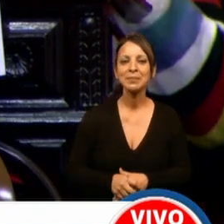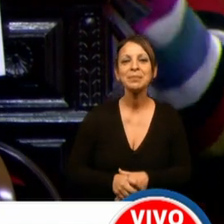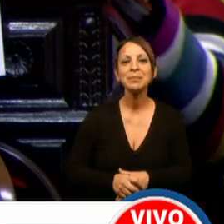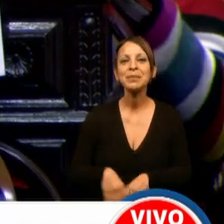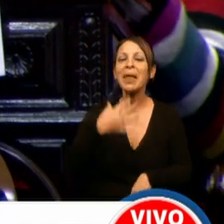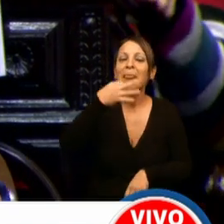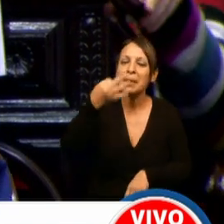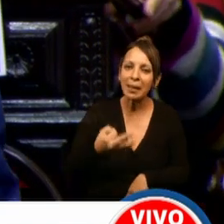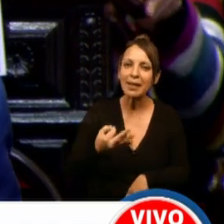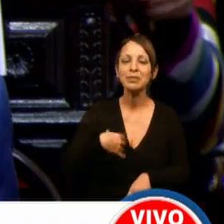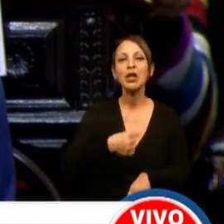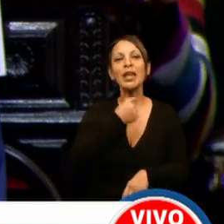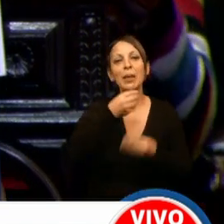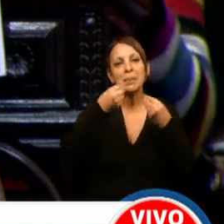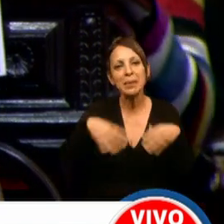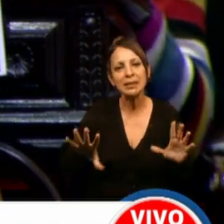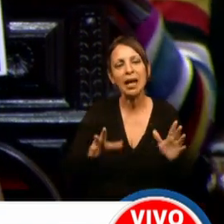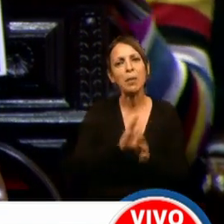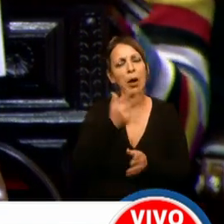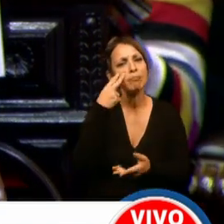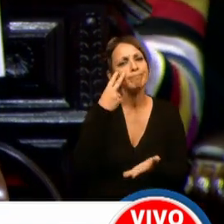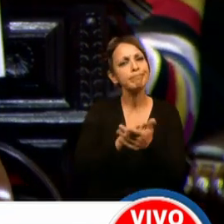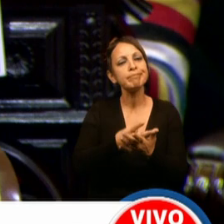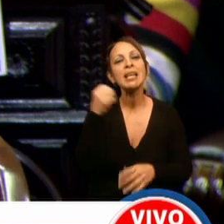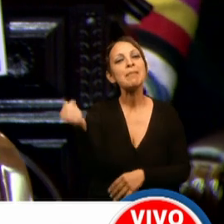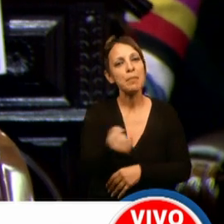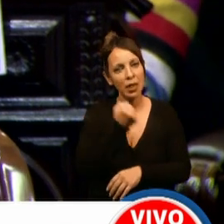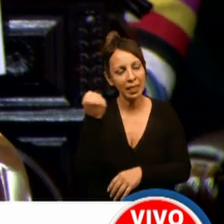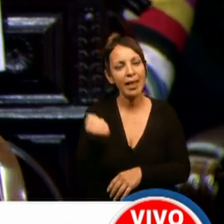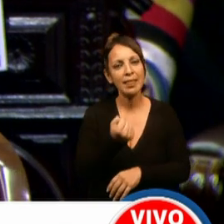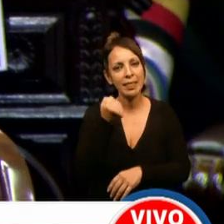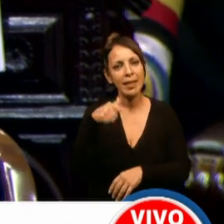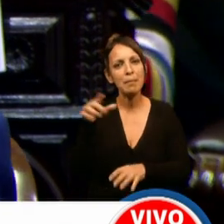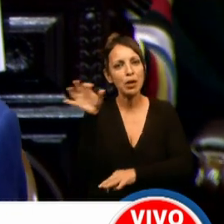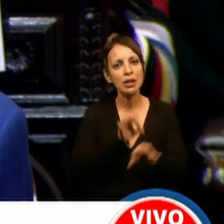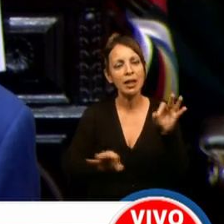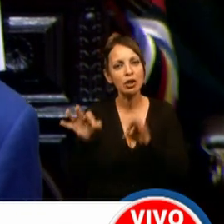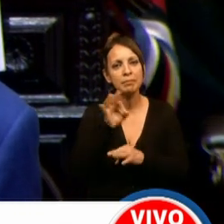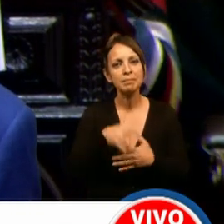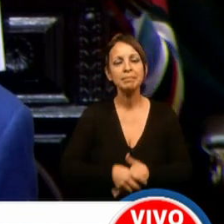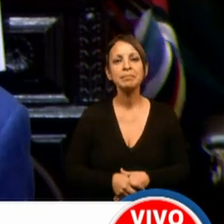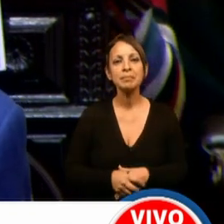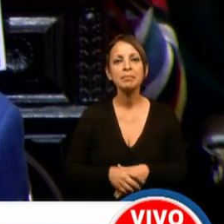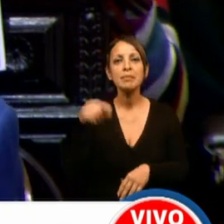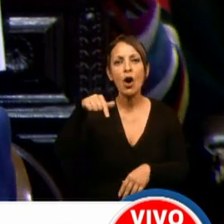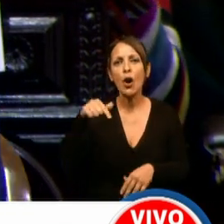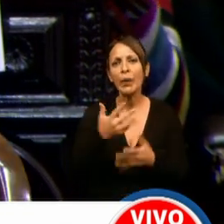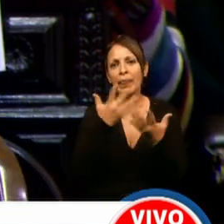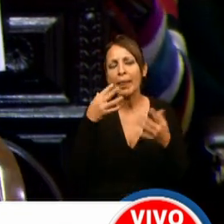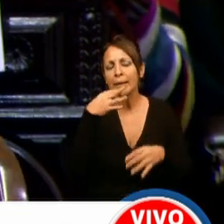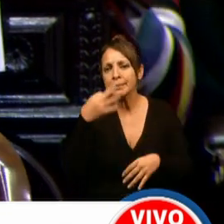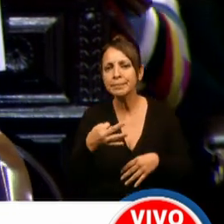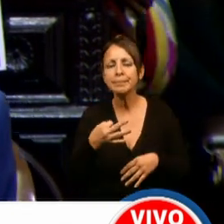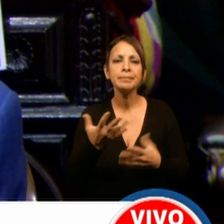la verdad es que quiero empezar por destacar la importancia que tiene este proyecto en este día hemos tratado